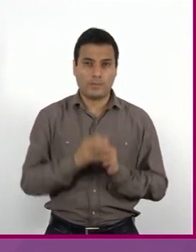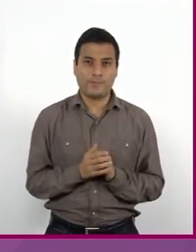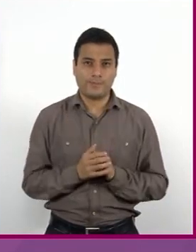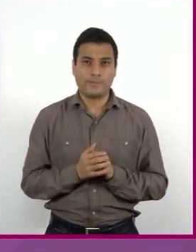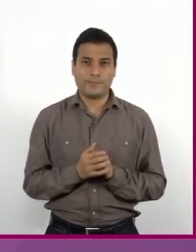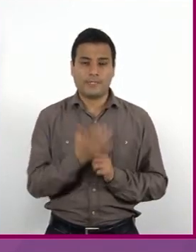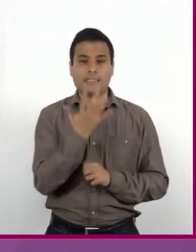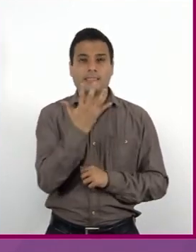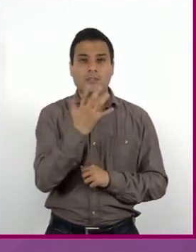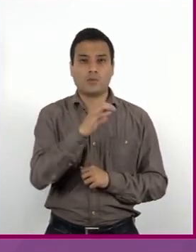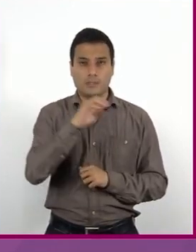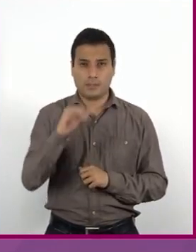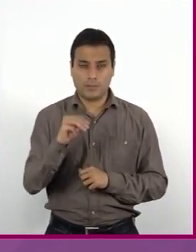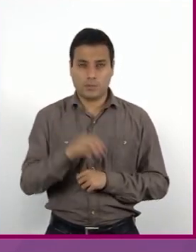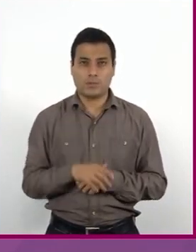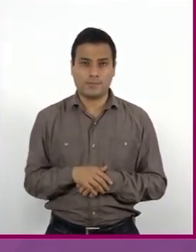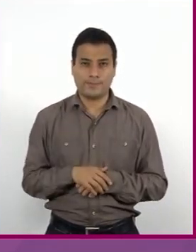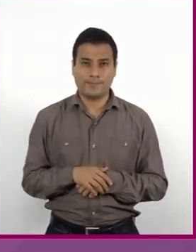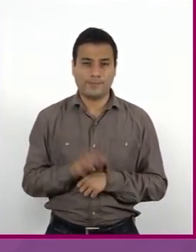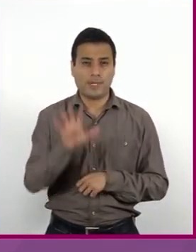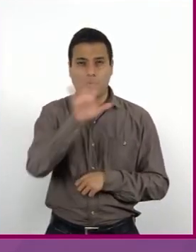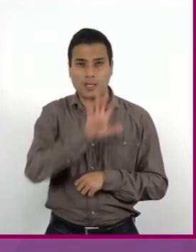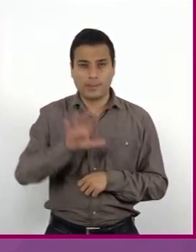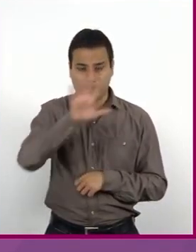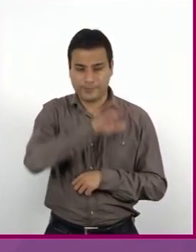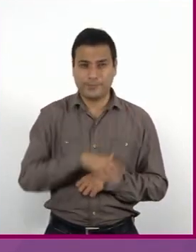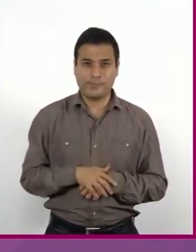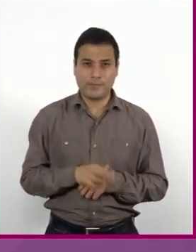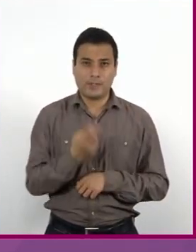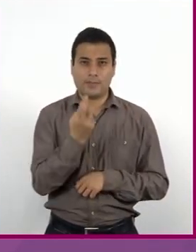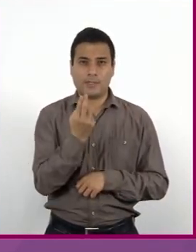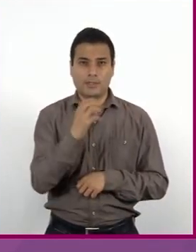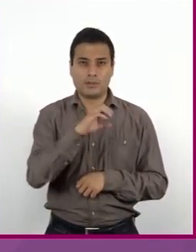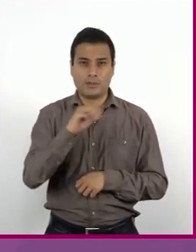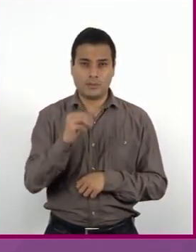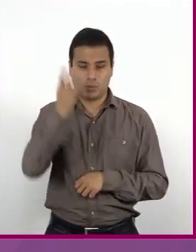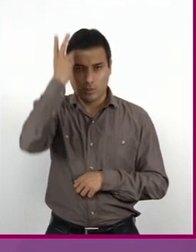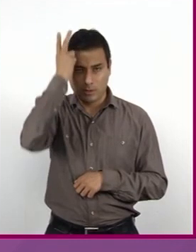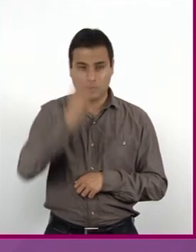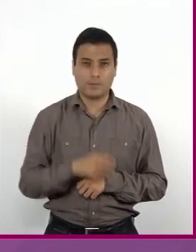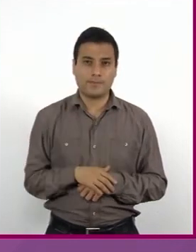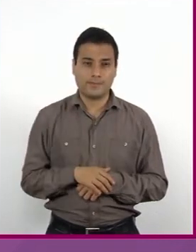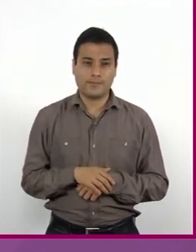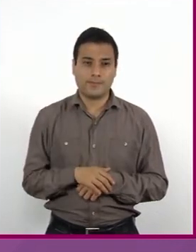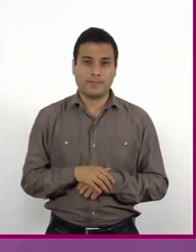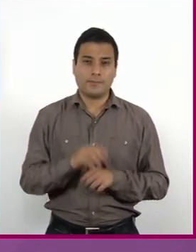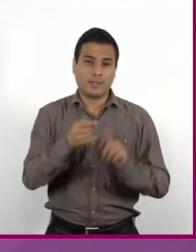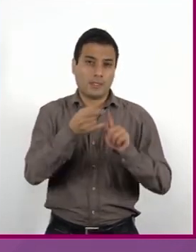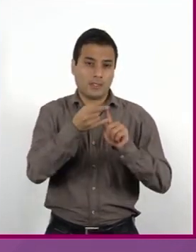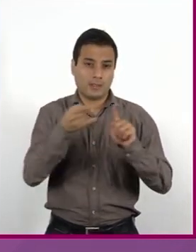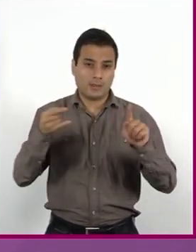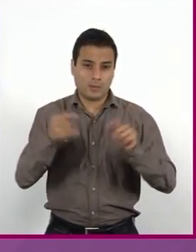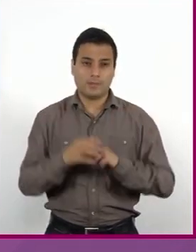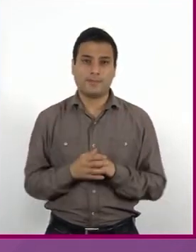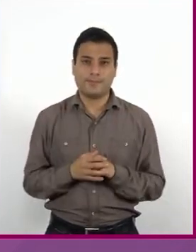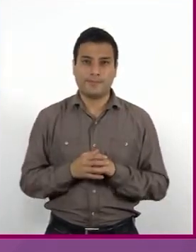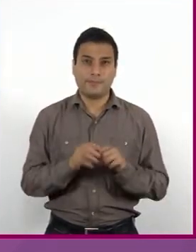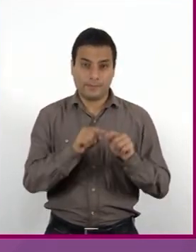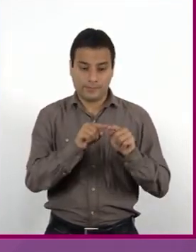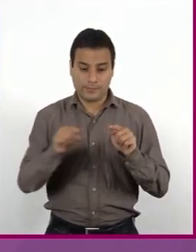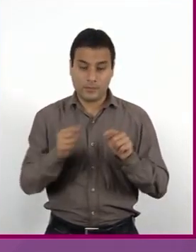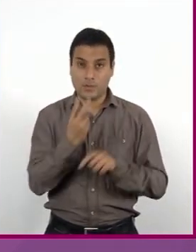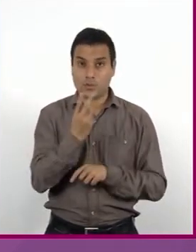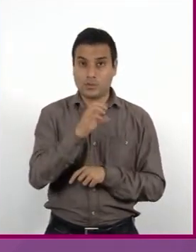5 centímetros por lado y un área de 25 centímetros cuadrados. Un rectángulo con medidas de base